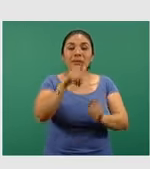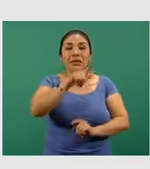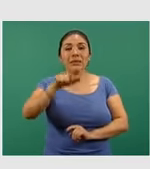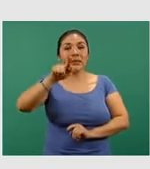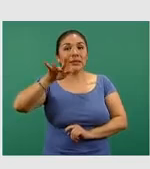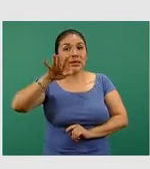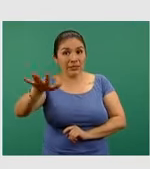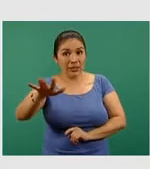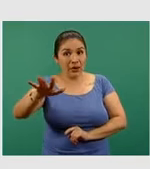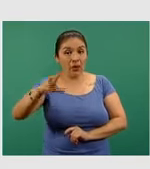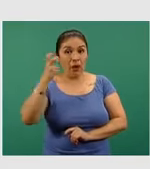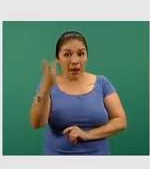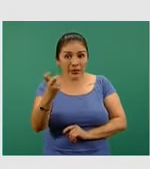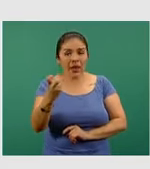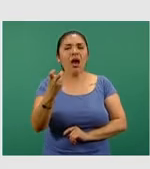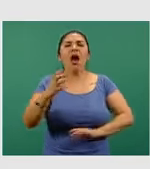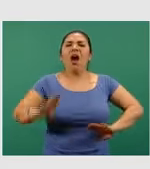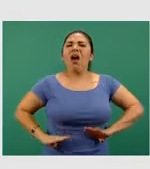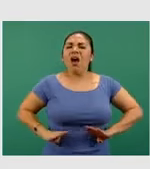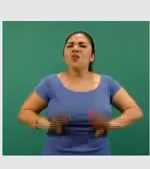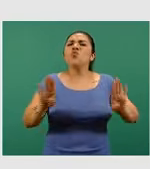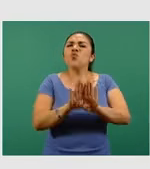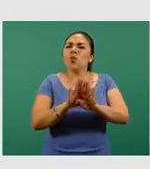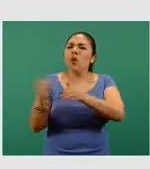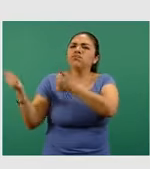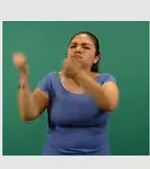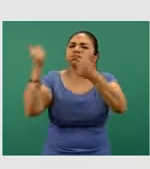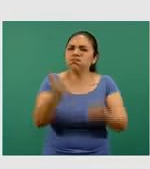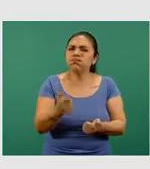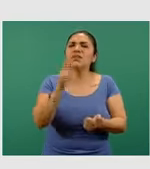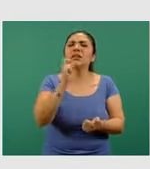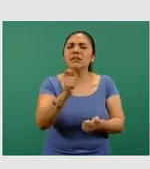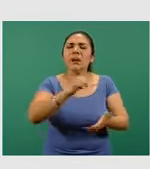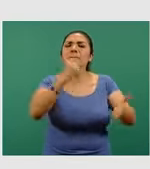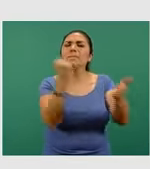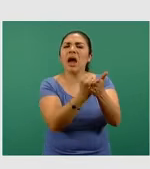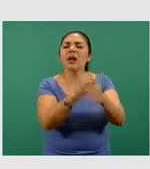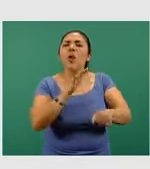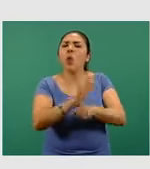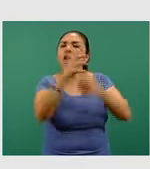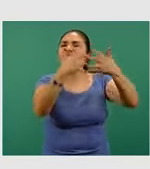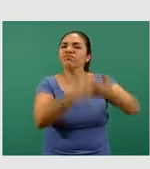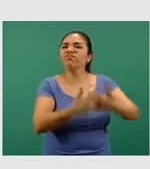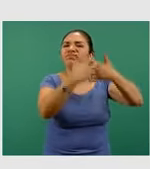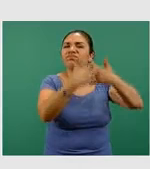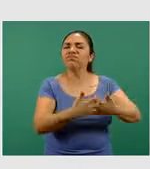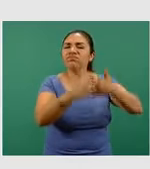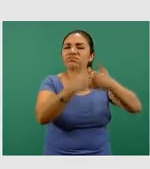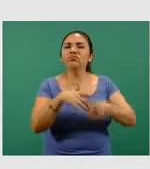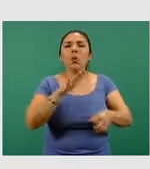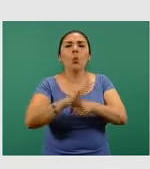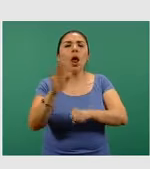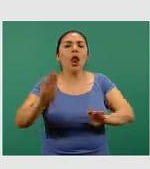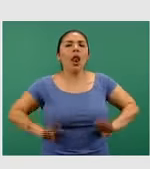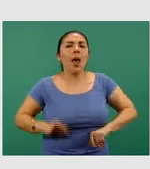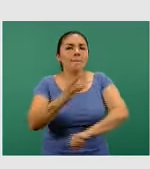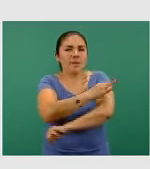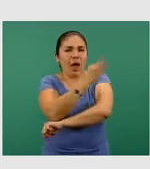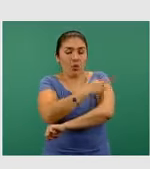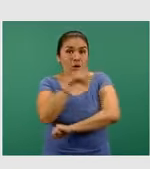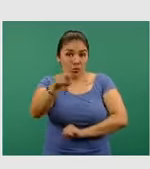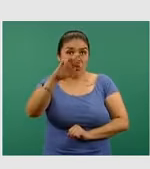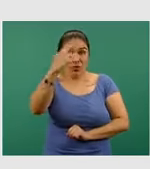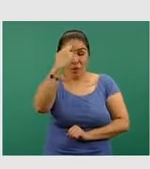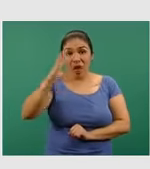4.691.775, cómo han llegado, es decir, en función de su fabricación o el tipo también de vacuna, recordando que también son